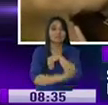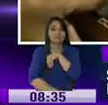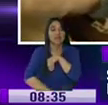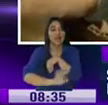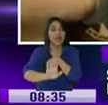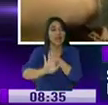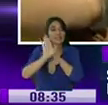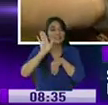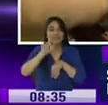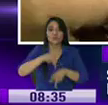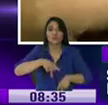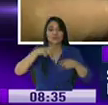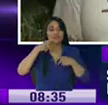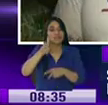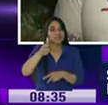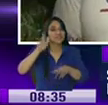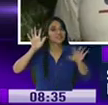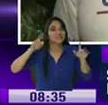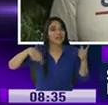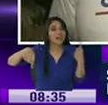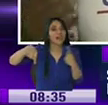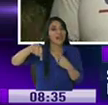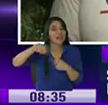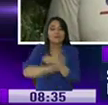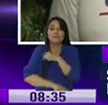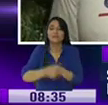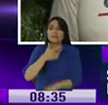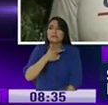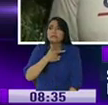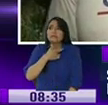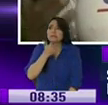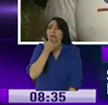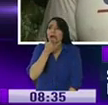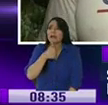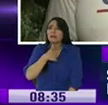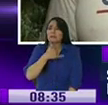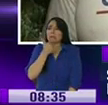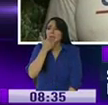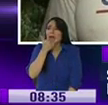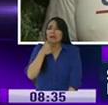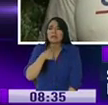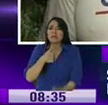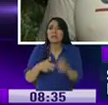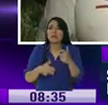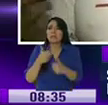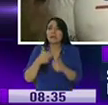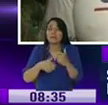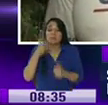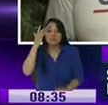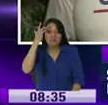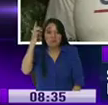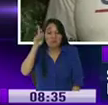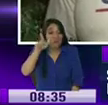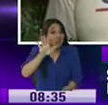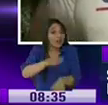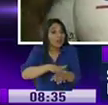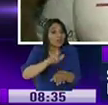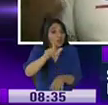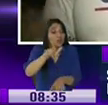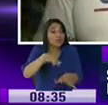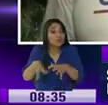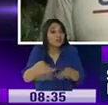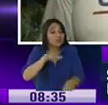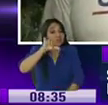esquina, algo será. ¿Por qué me irá mal? ¿Qué pasará? Acuérdese, lo único que no nosotros podemos cambiar es